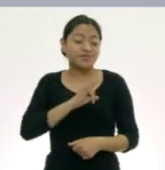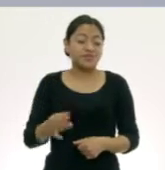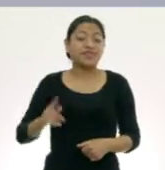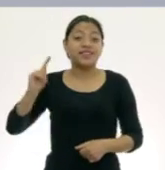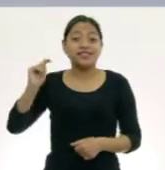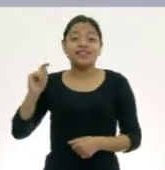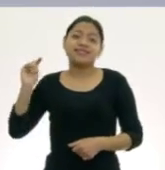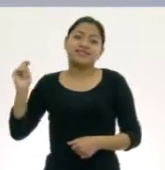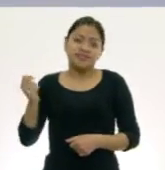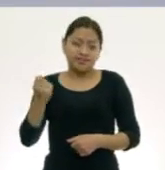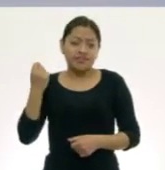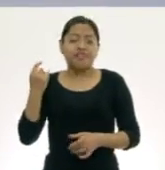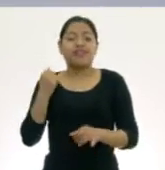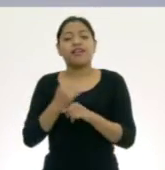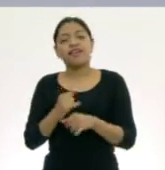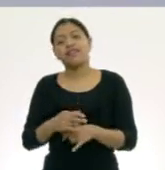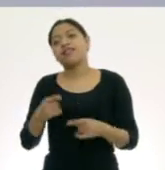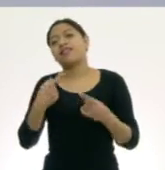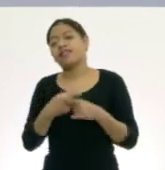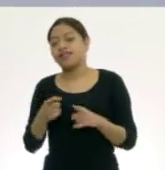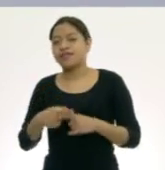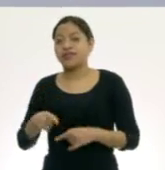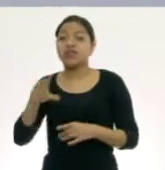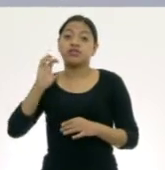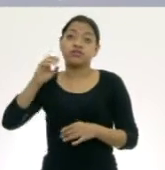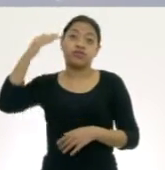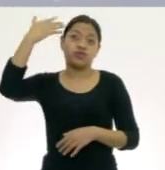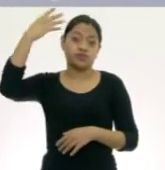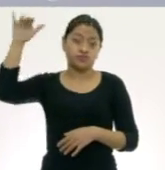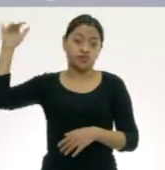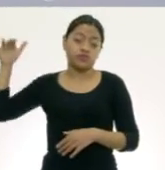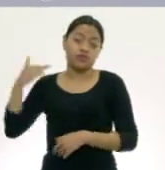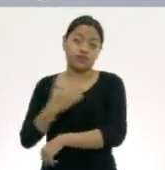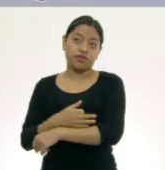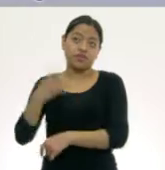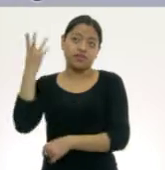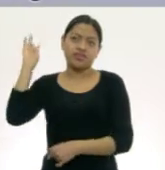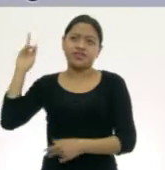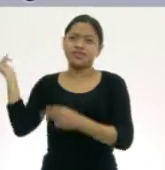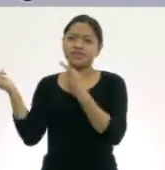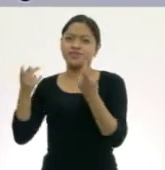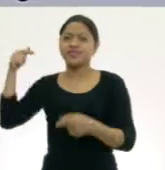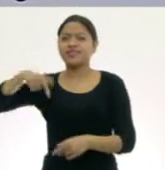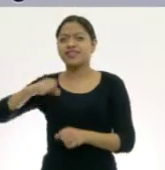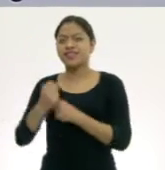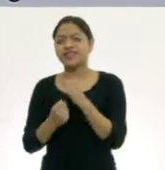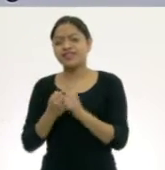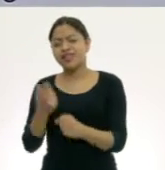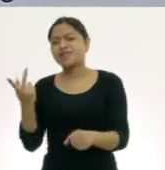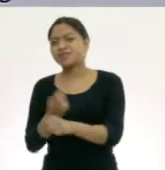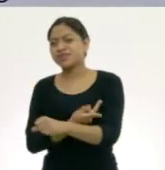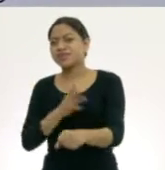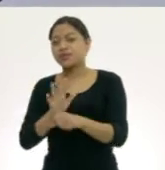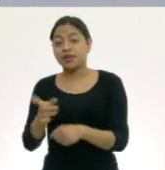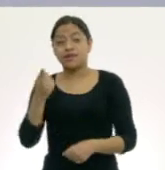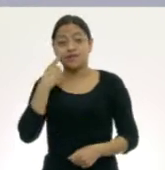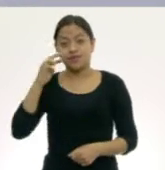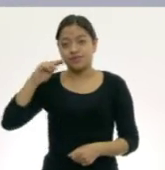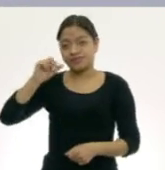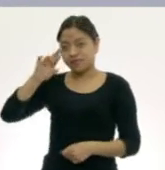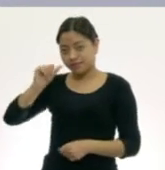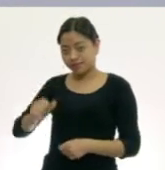otras fuentes y si no con tu familia, comentar. ¿Recuerdan qué nos pasó en este año? Y bien, fíjate, María,